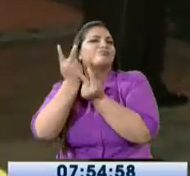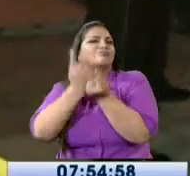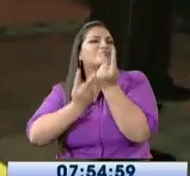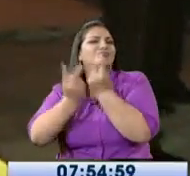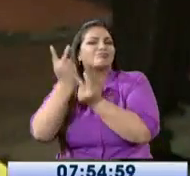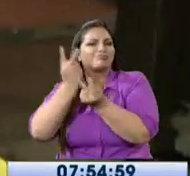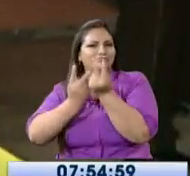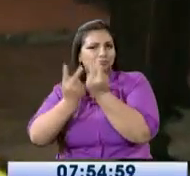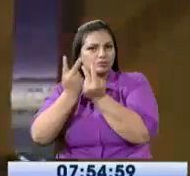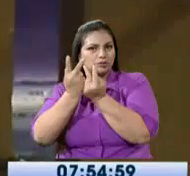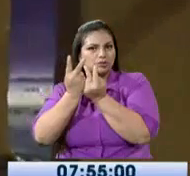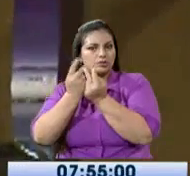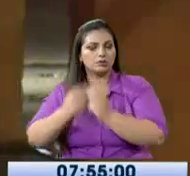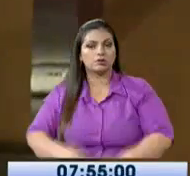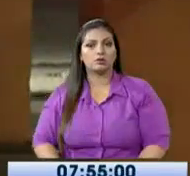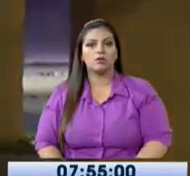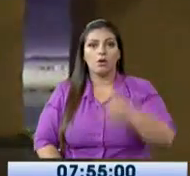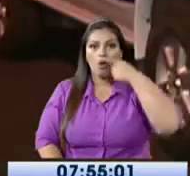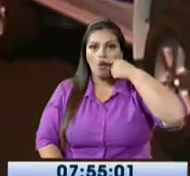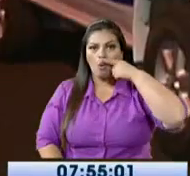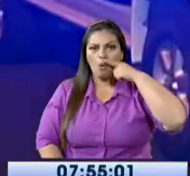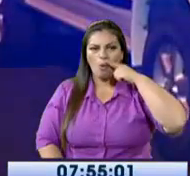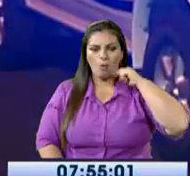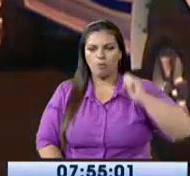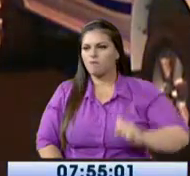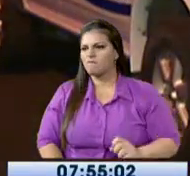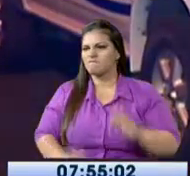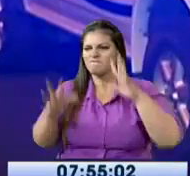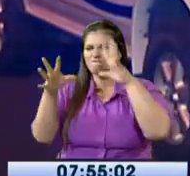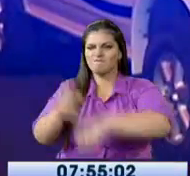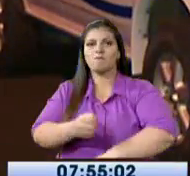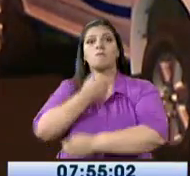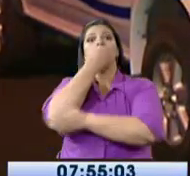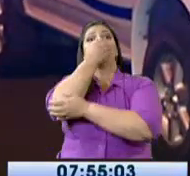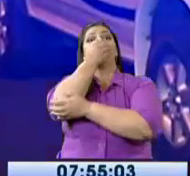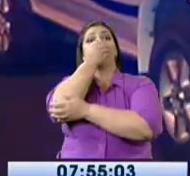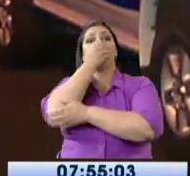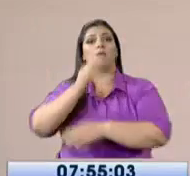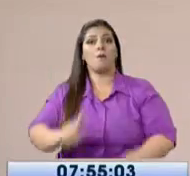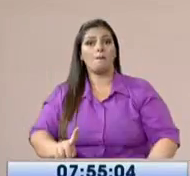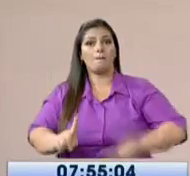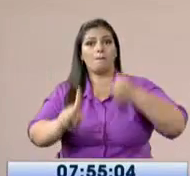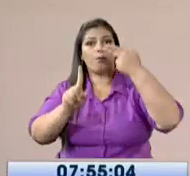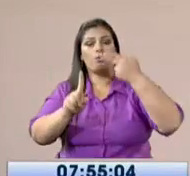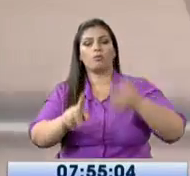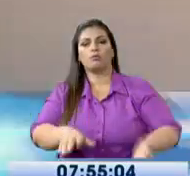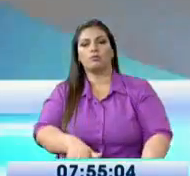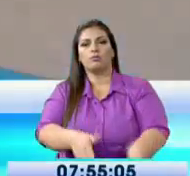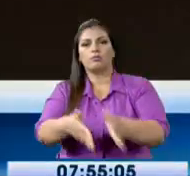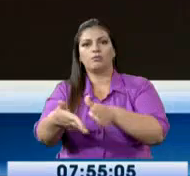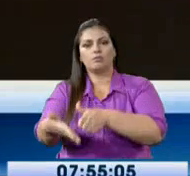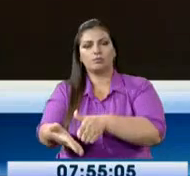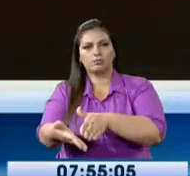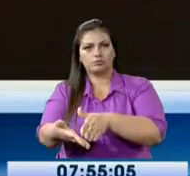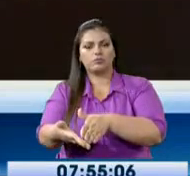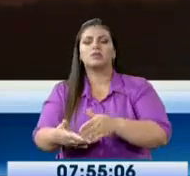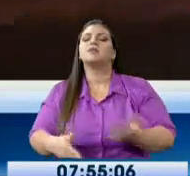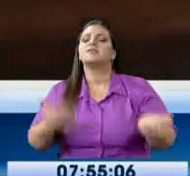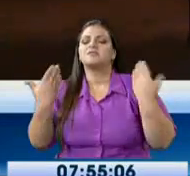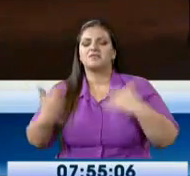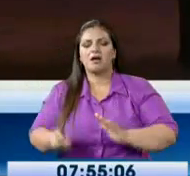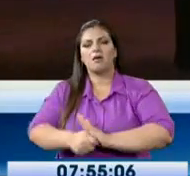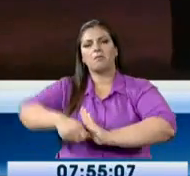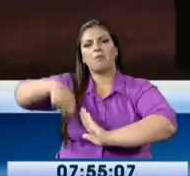recordarán, ocurrió el 28 de diciembre del año 2013. El Tribunal Noveno de Garantías Penales del Guayas emitió la